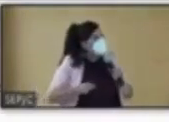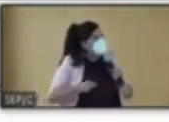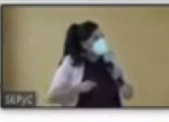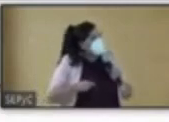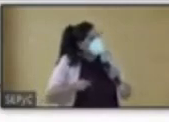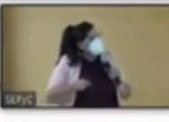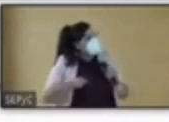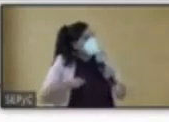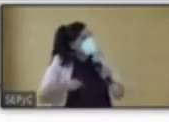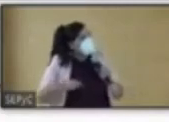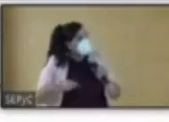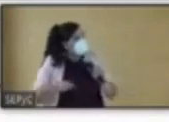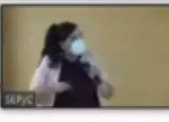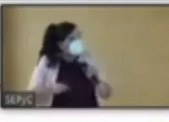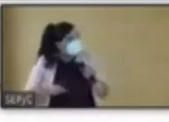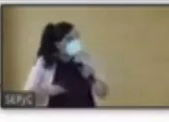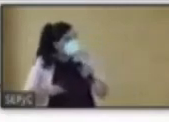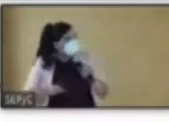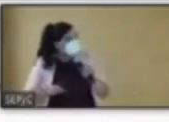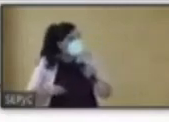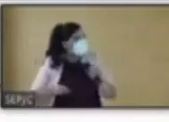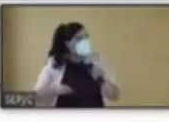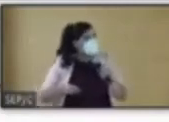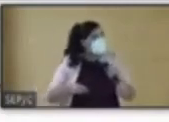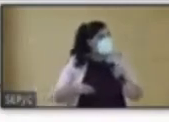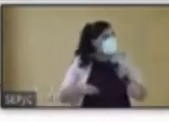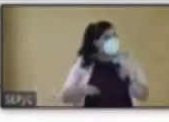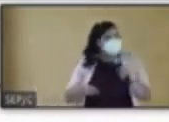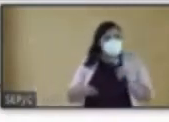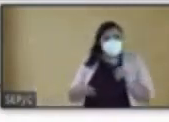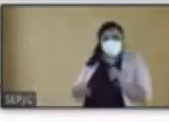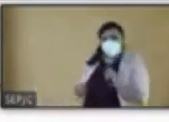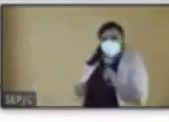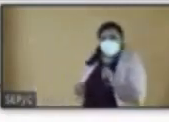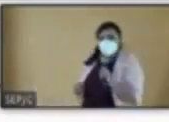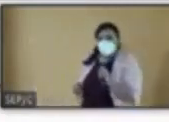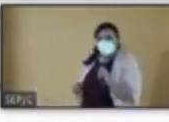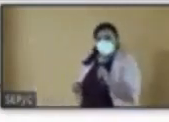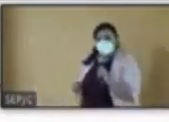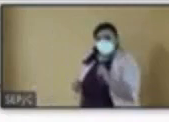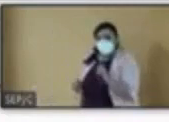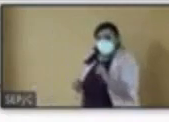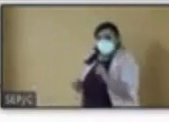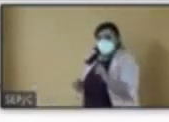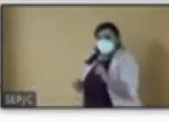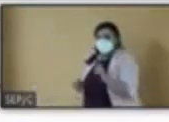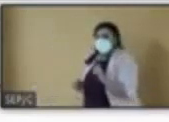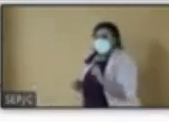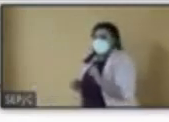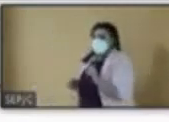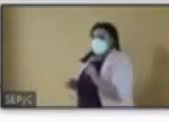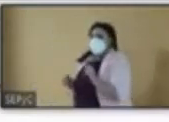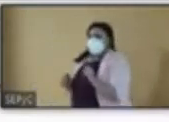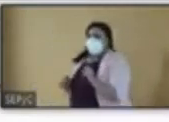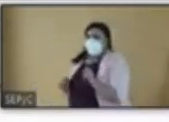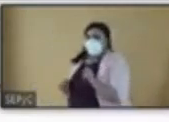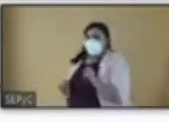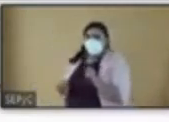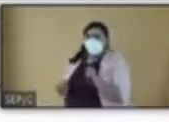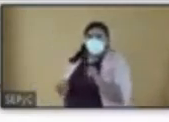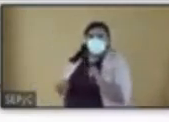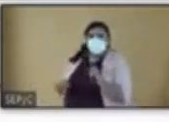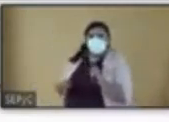fideicomisos. Los fideicomisos son aquellas figuras jurídicas realizadas a